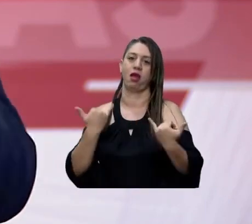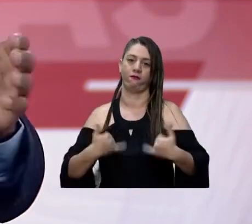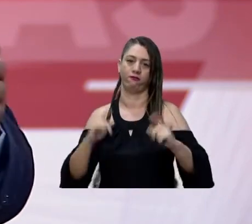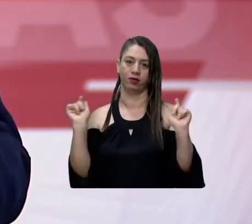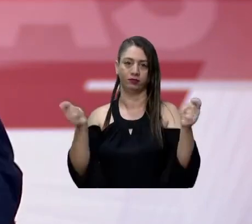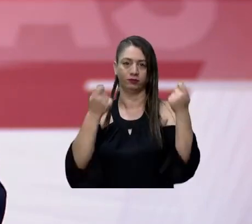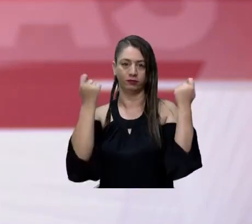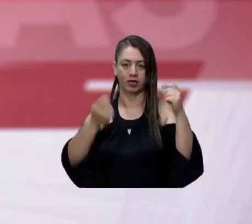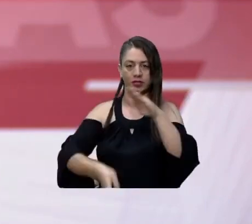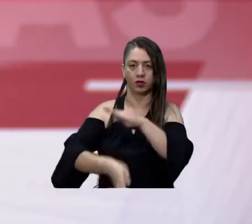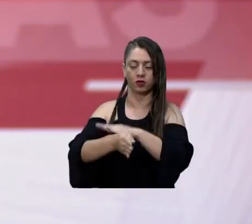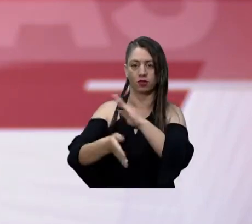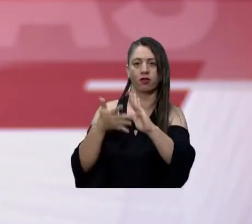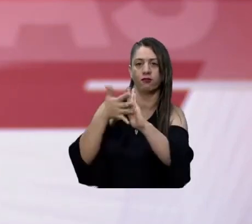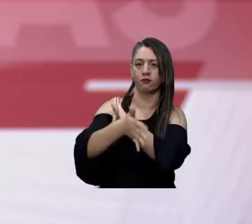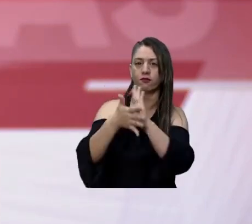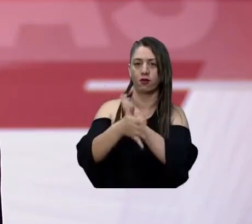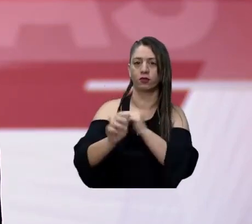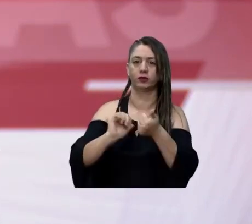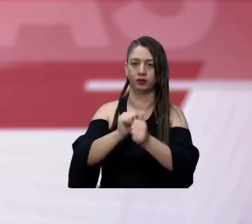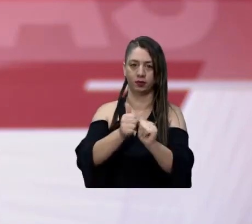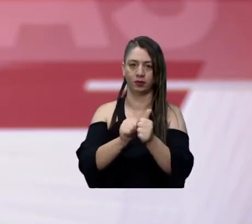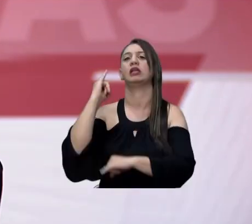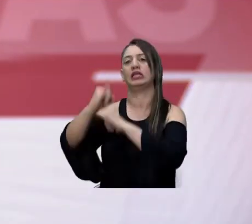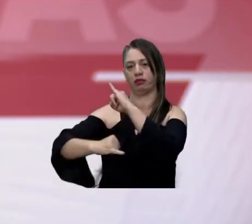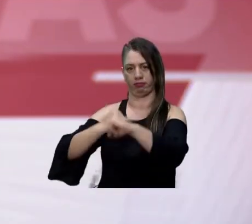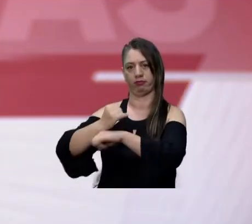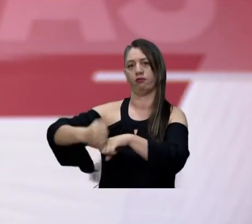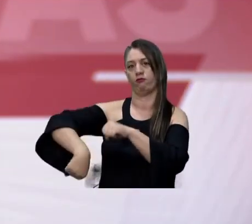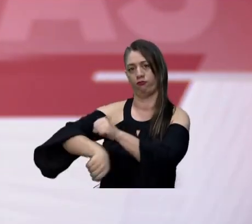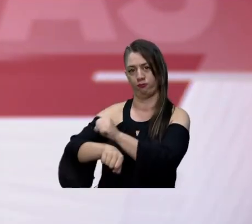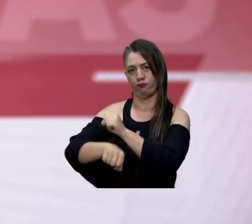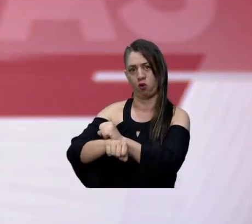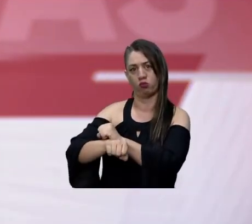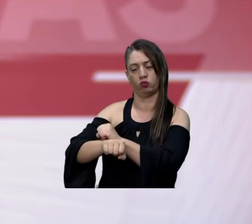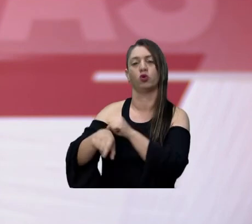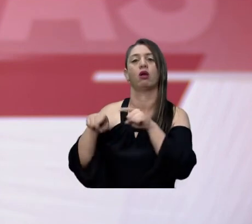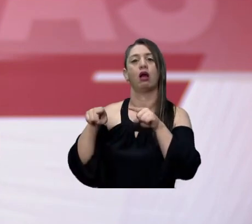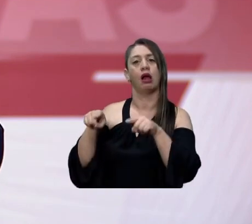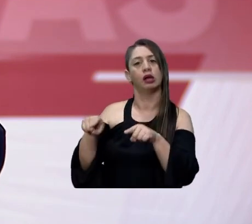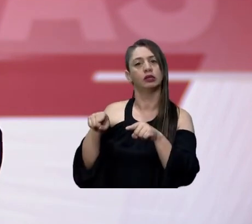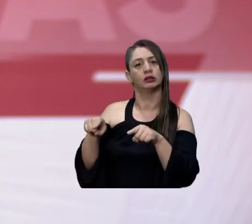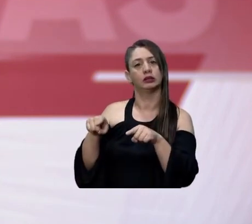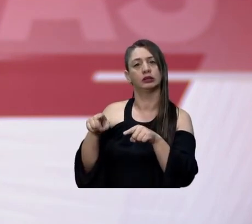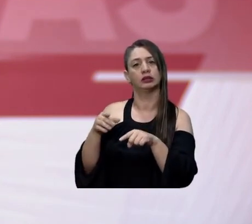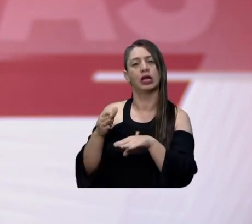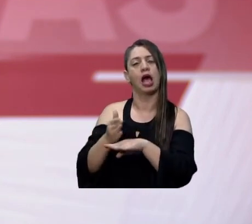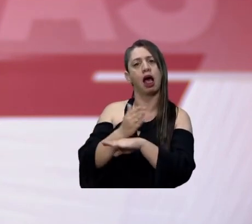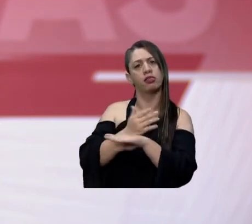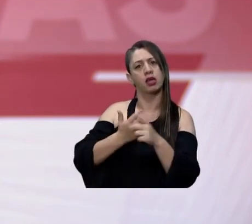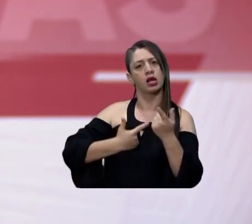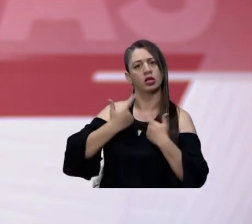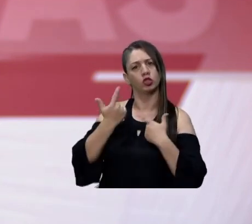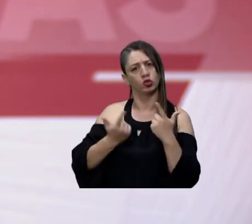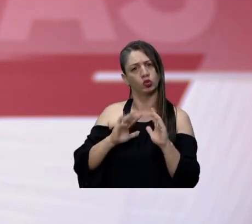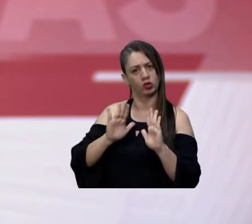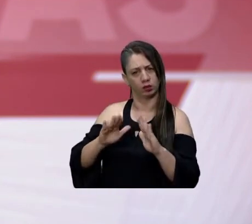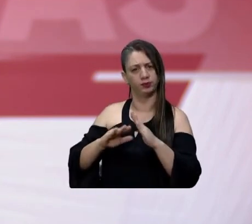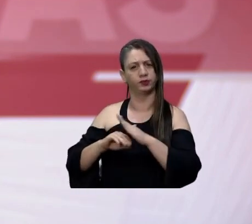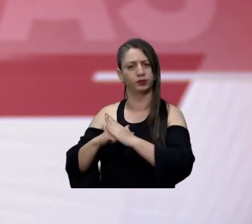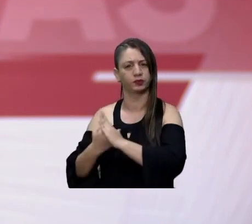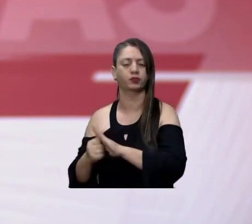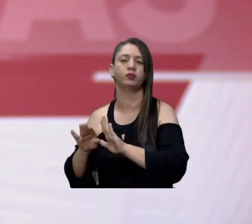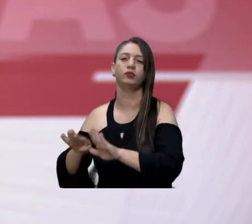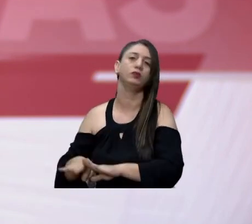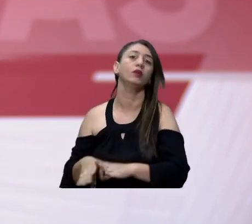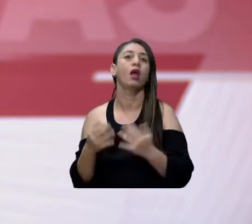y continuaremos con más información deportiva. A propósito de fútbol, les doy una antes de ir con Lucha. Atención, que se ha